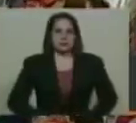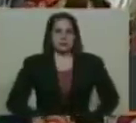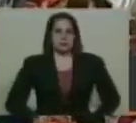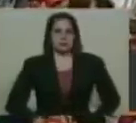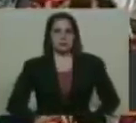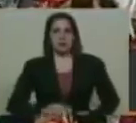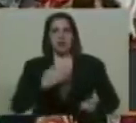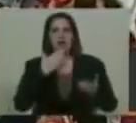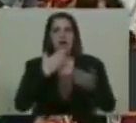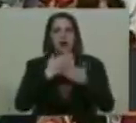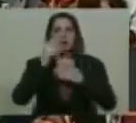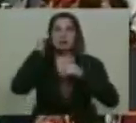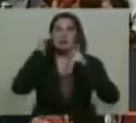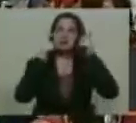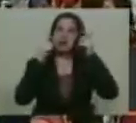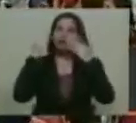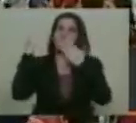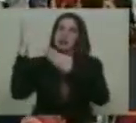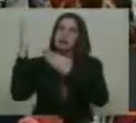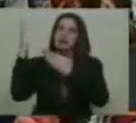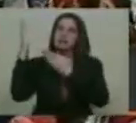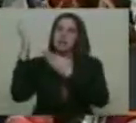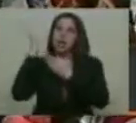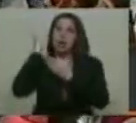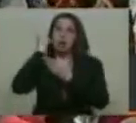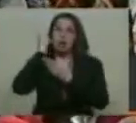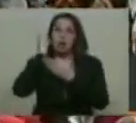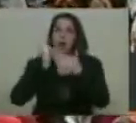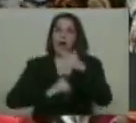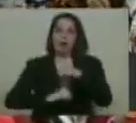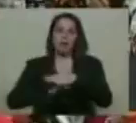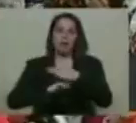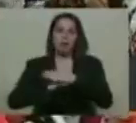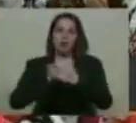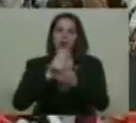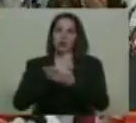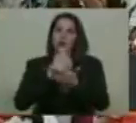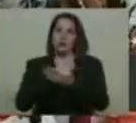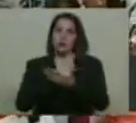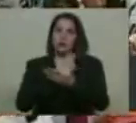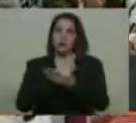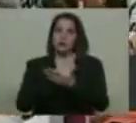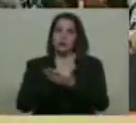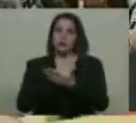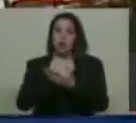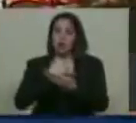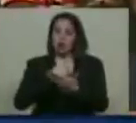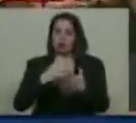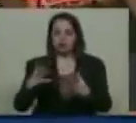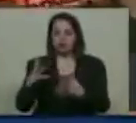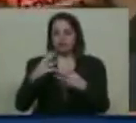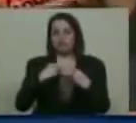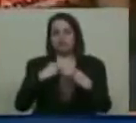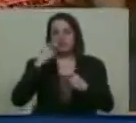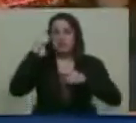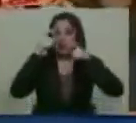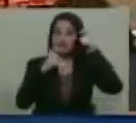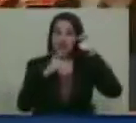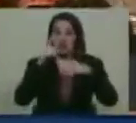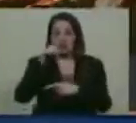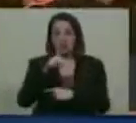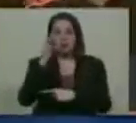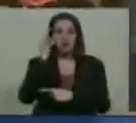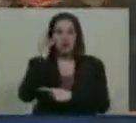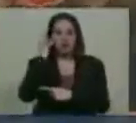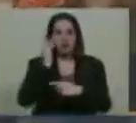Gracias, comandante Chávez, feminista. Y yo también me asumo chavista y feminista,